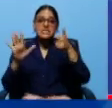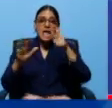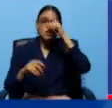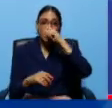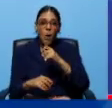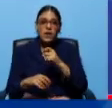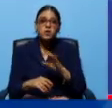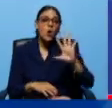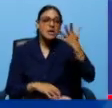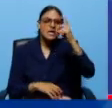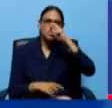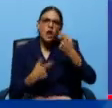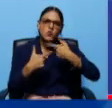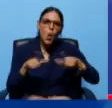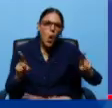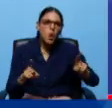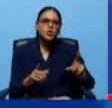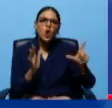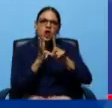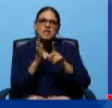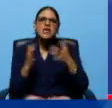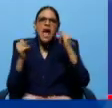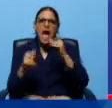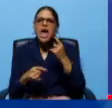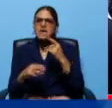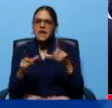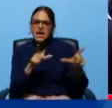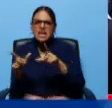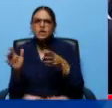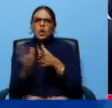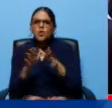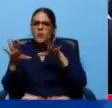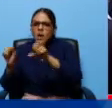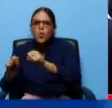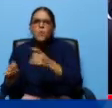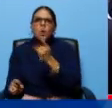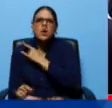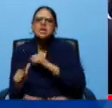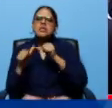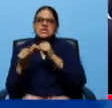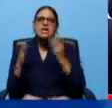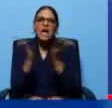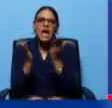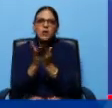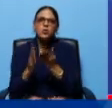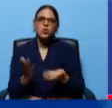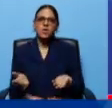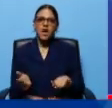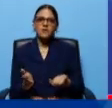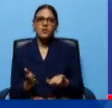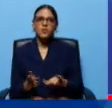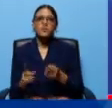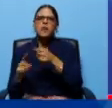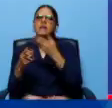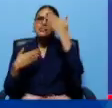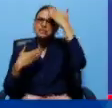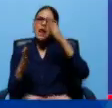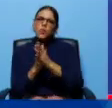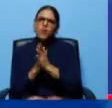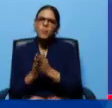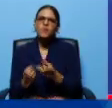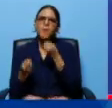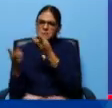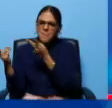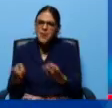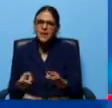año en otros liceos, tienen garantizado su cupo para que sigan ustedes su carrera. Urzimar, danos un saludo.